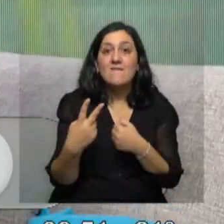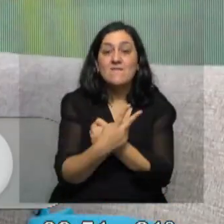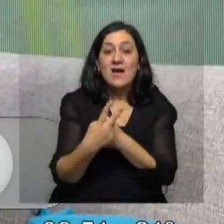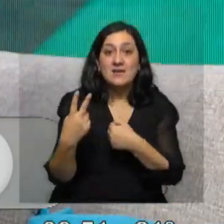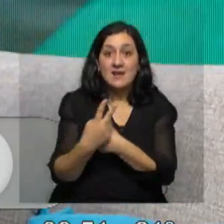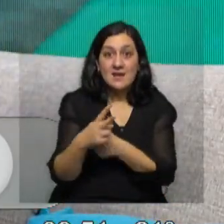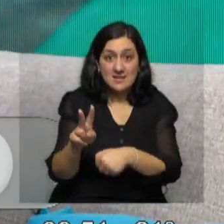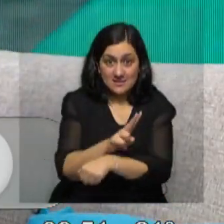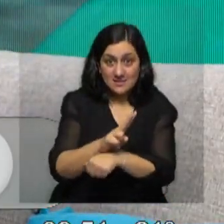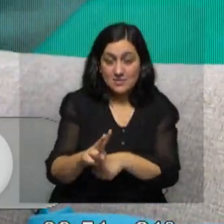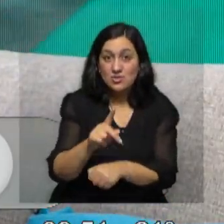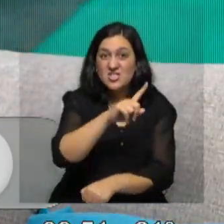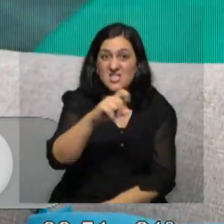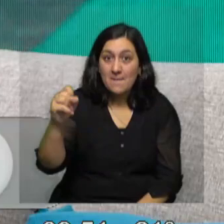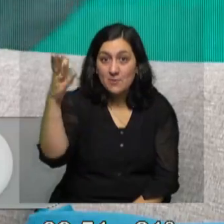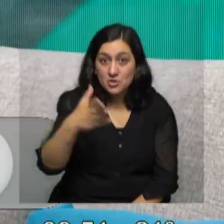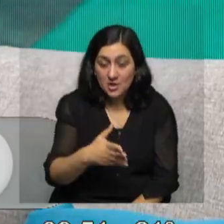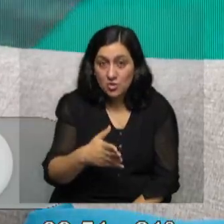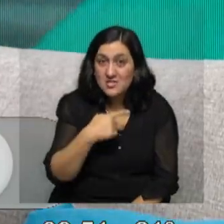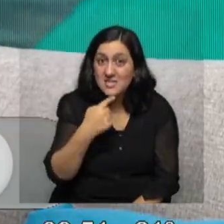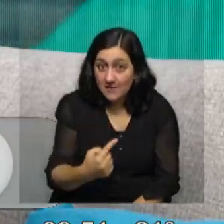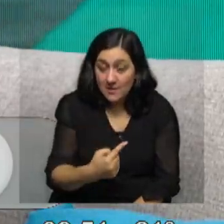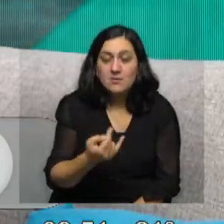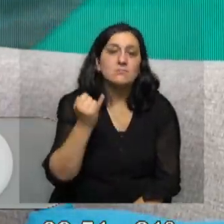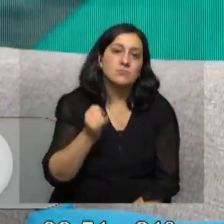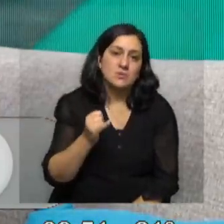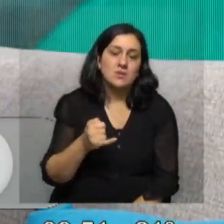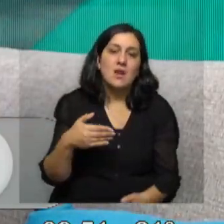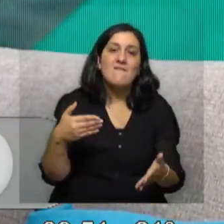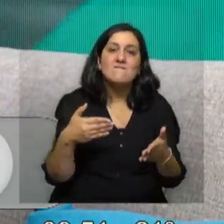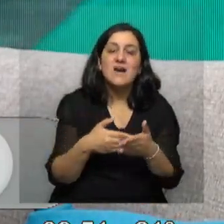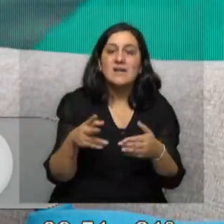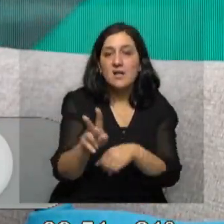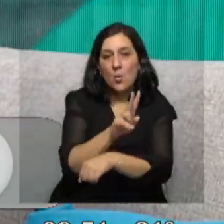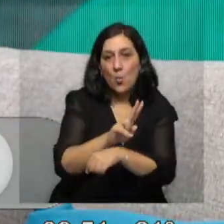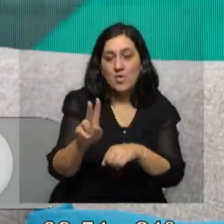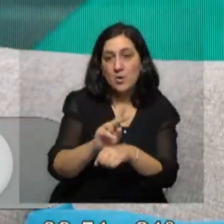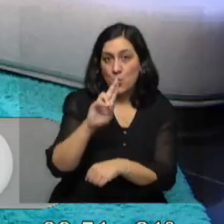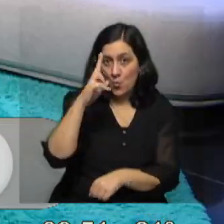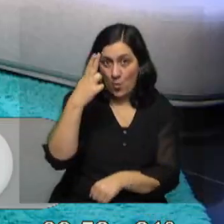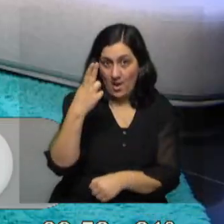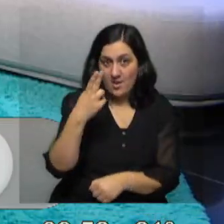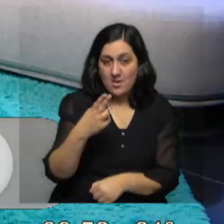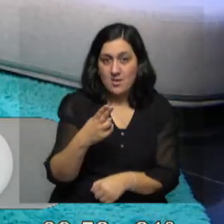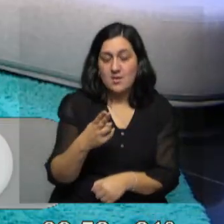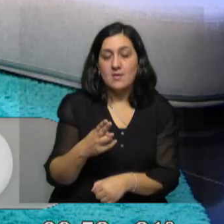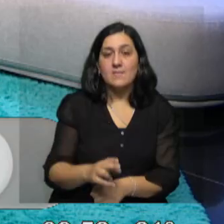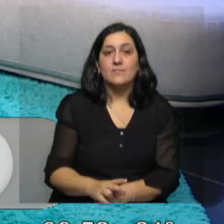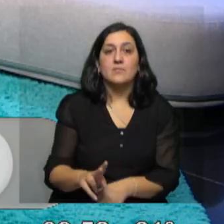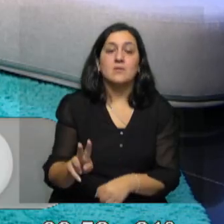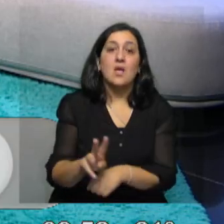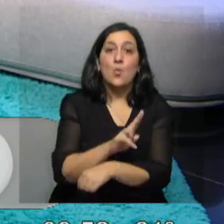cosas. Sí, hay algunas, sí, las barreras que tenemos en realidad acá en Uruguay son lo que se llama, y acá traigo dos